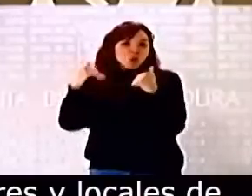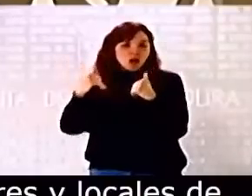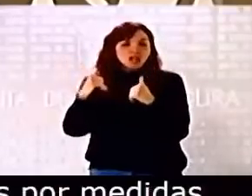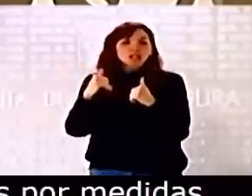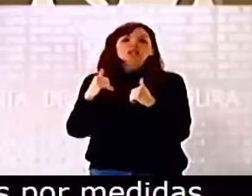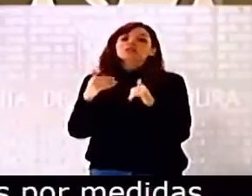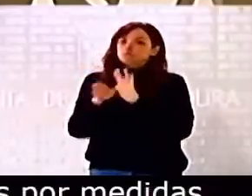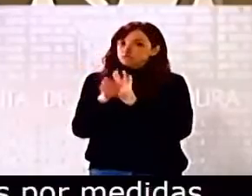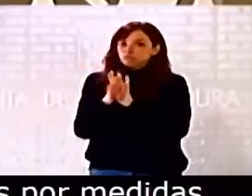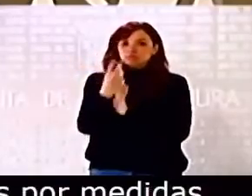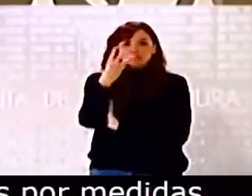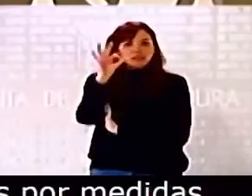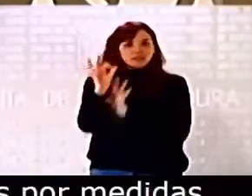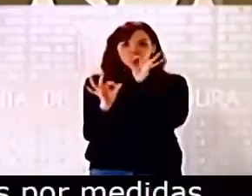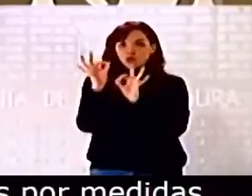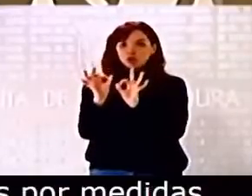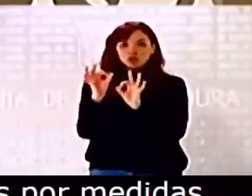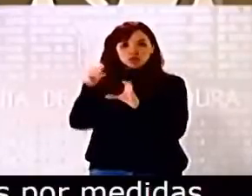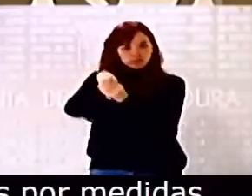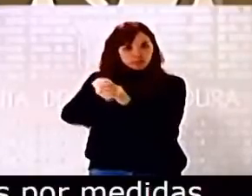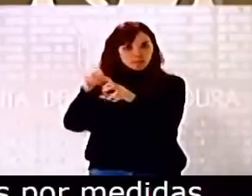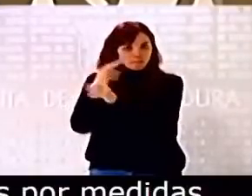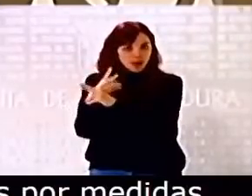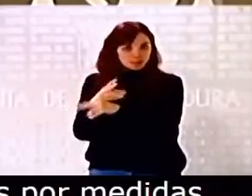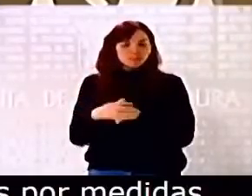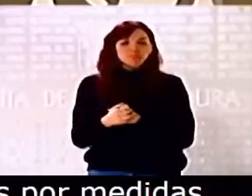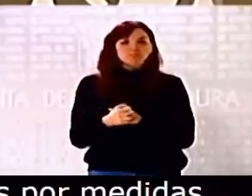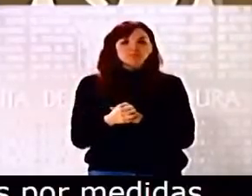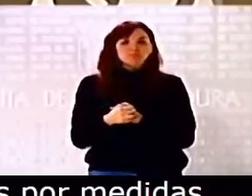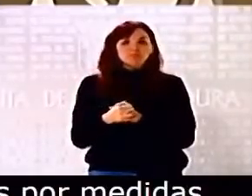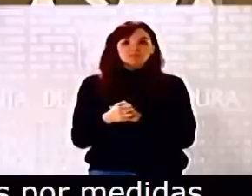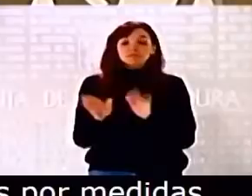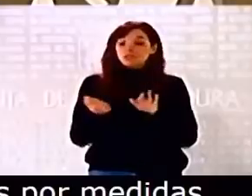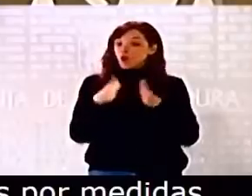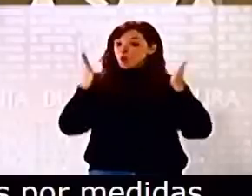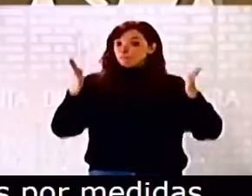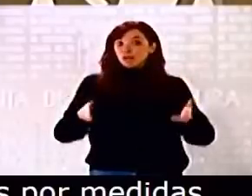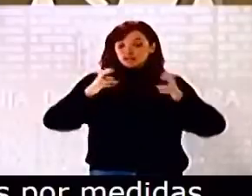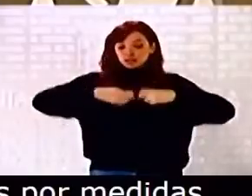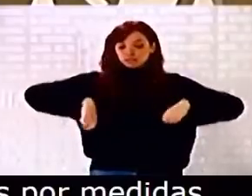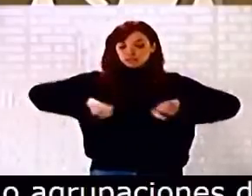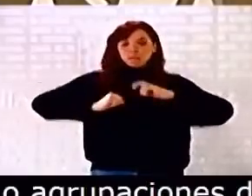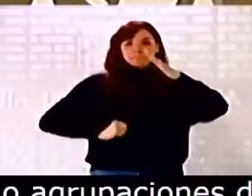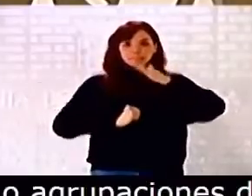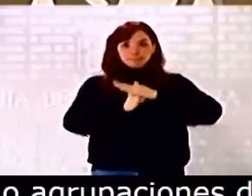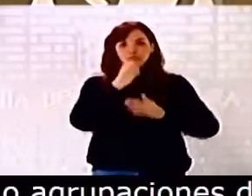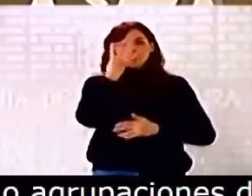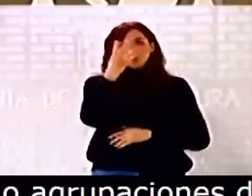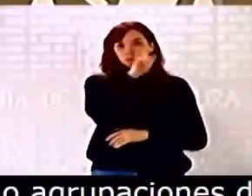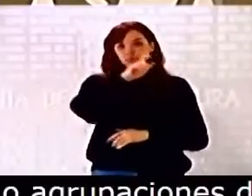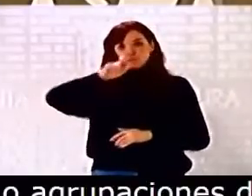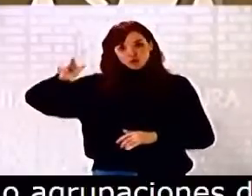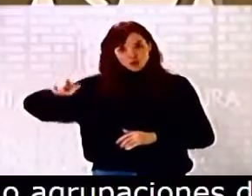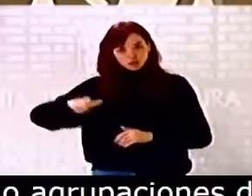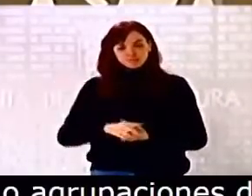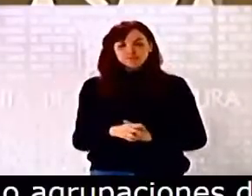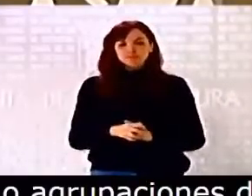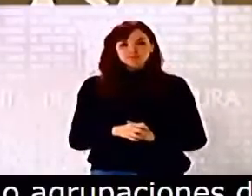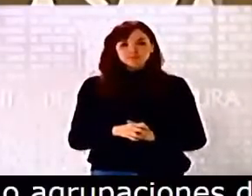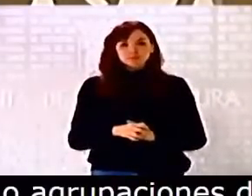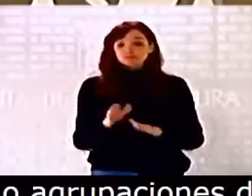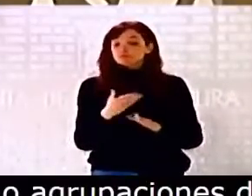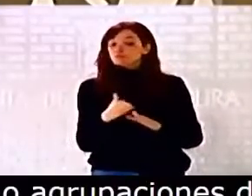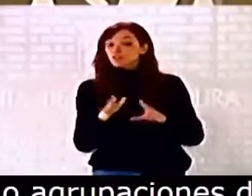30%, las reuniones en mesa o agrupaciones de la misma a 4 personas, y el resto